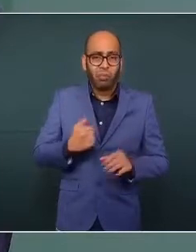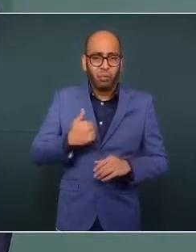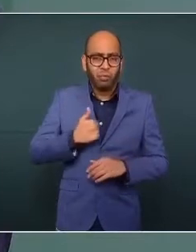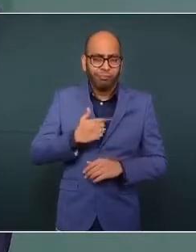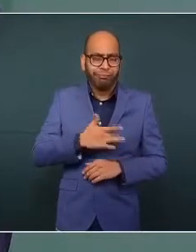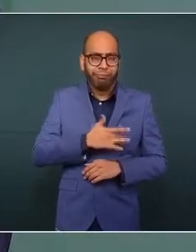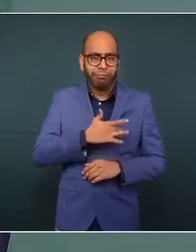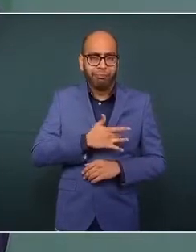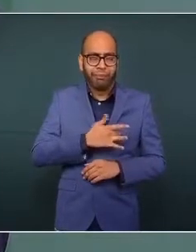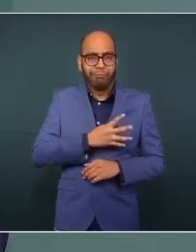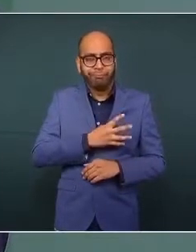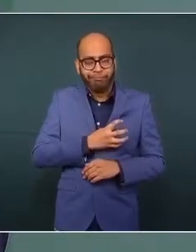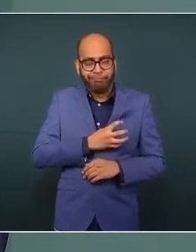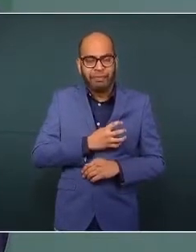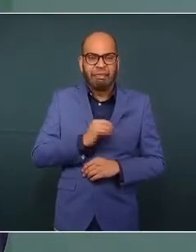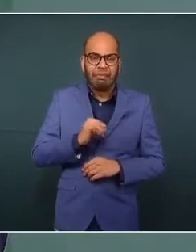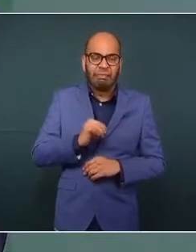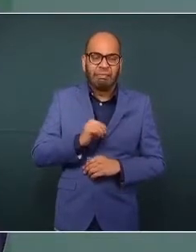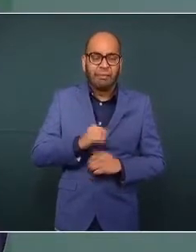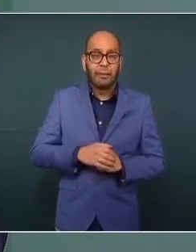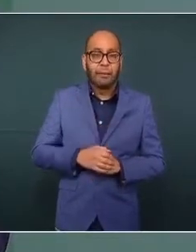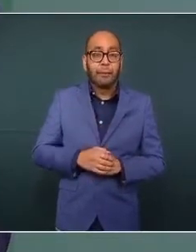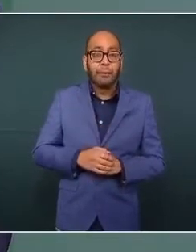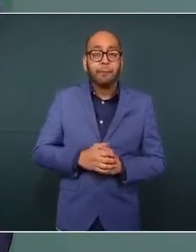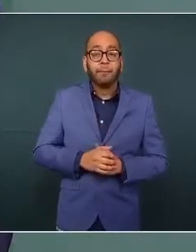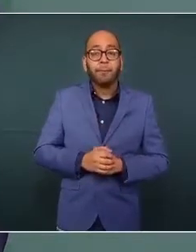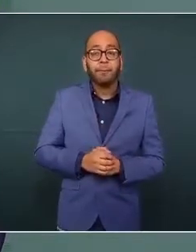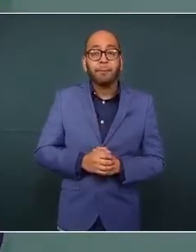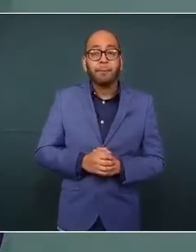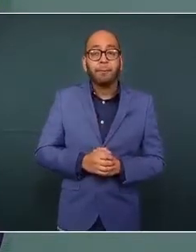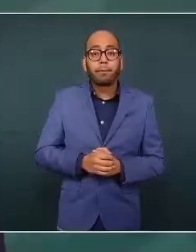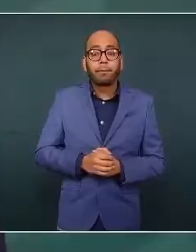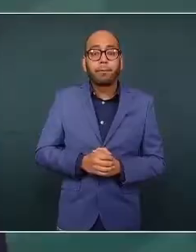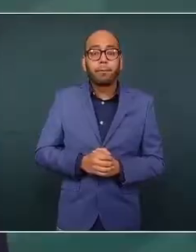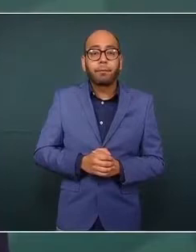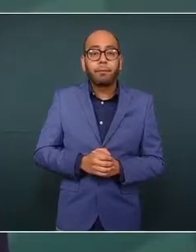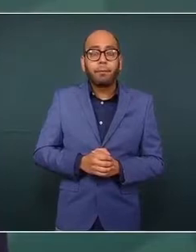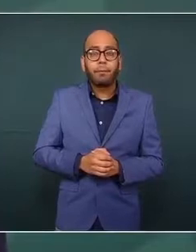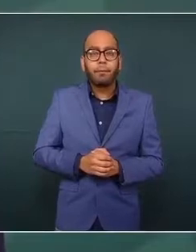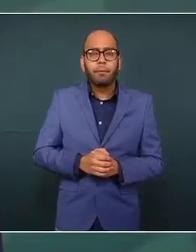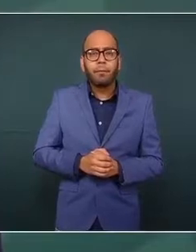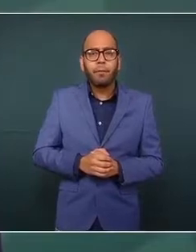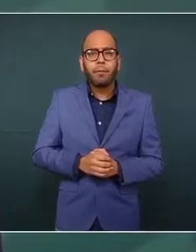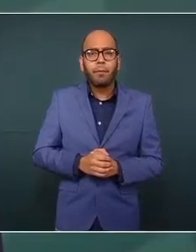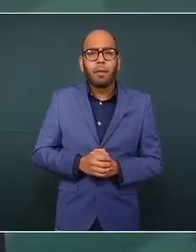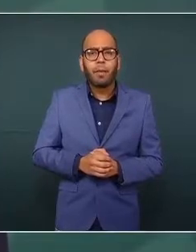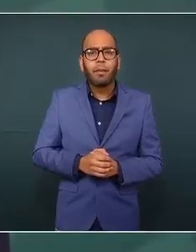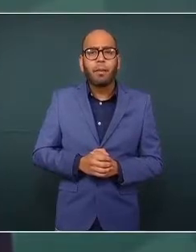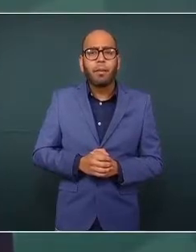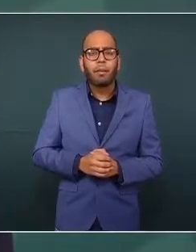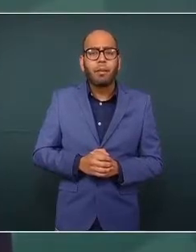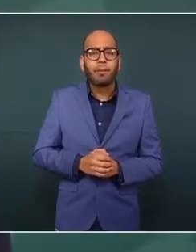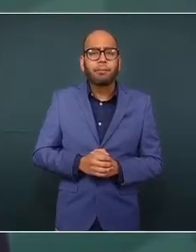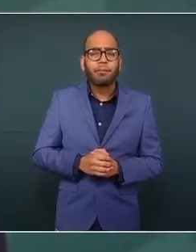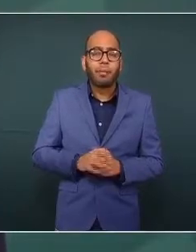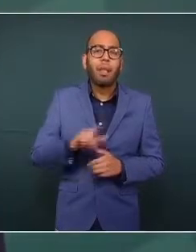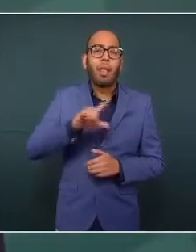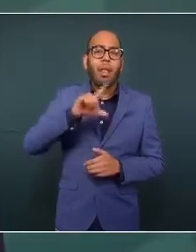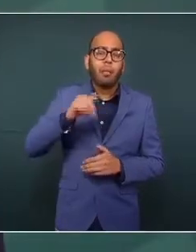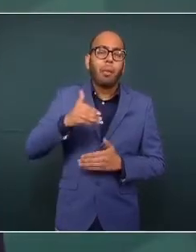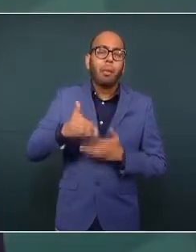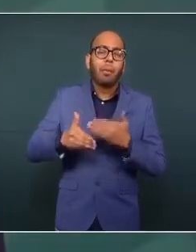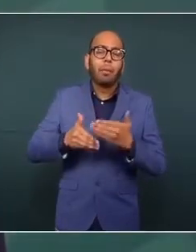como no había yo podido hacerlo porque vinieron pues otros